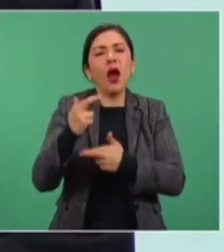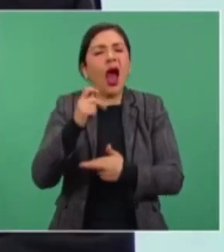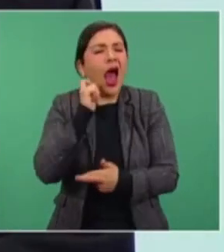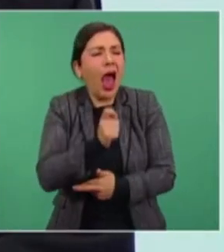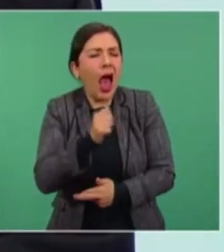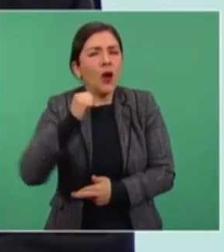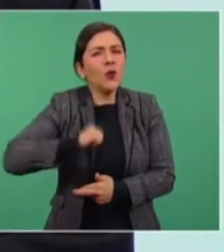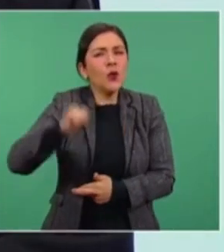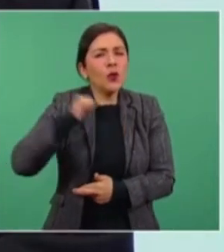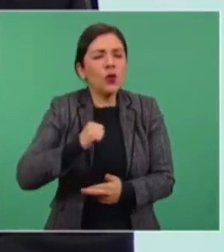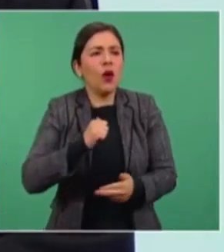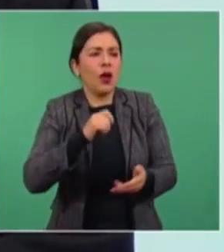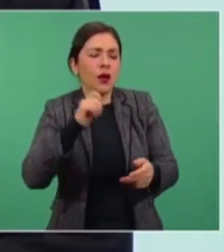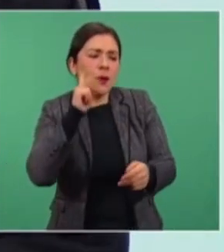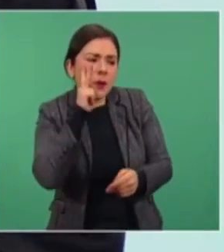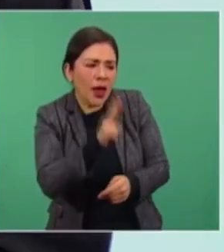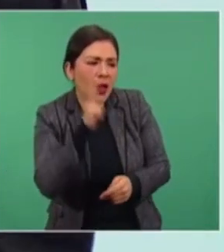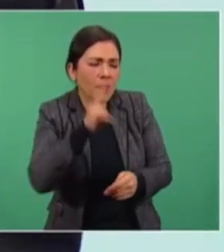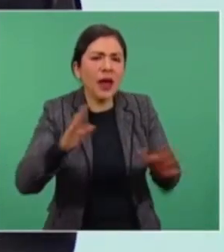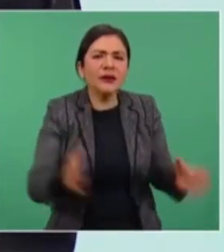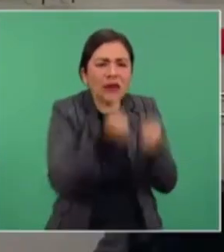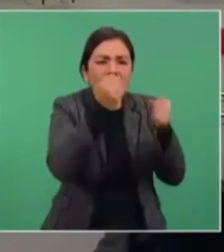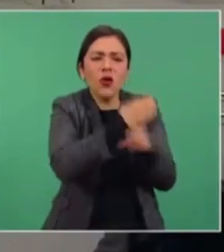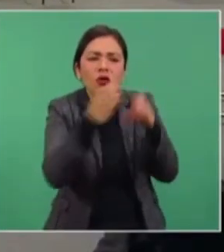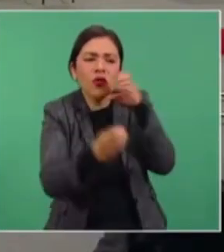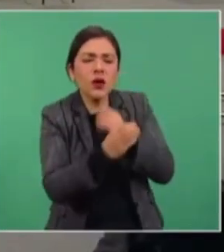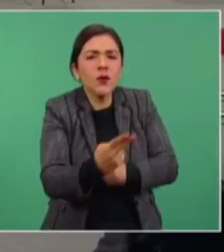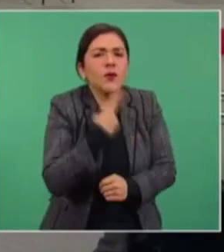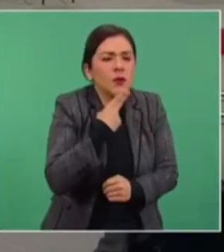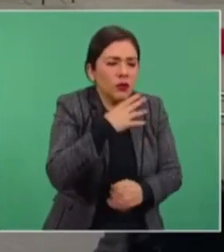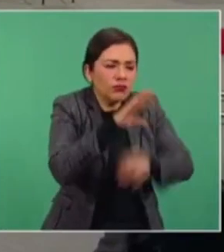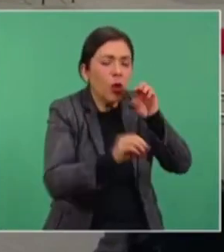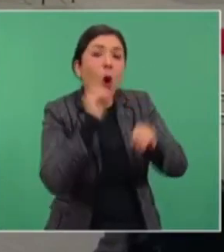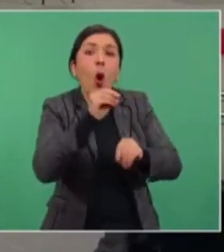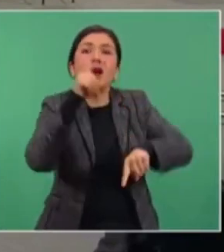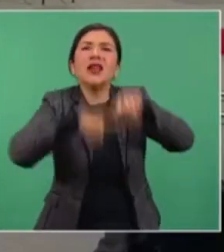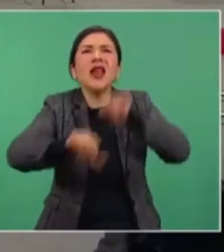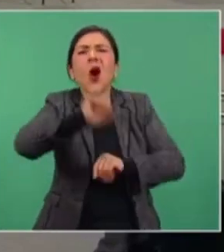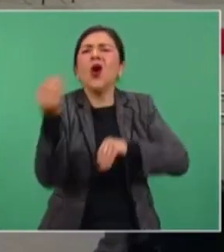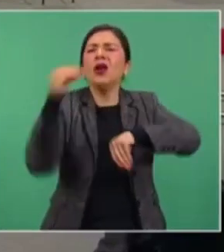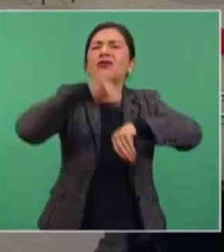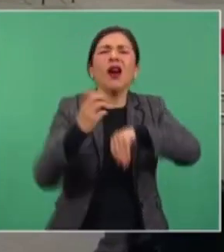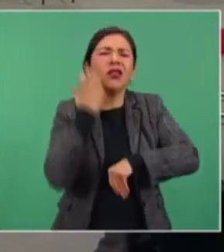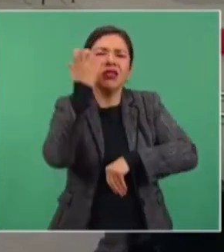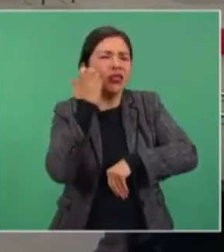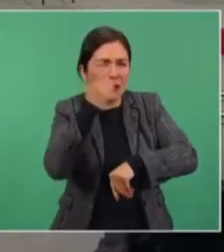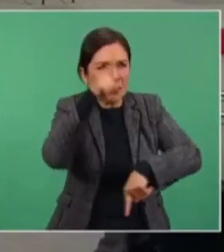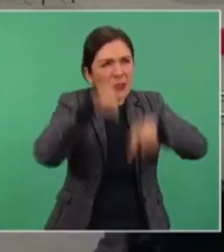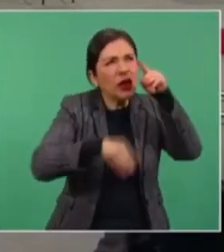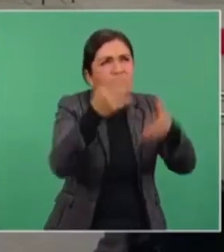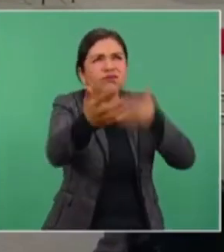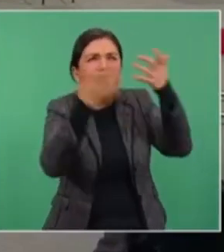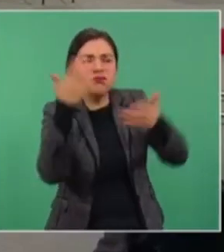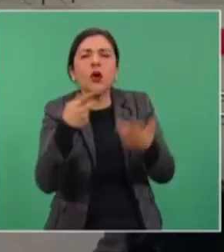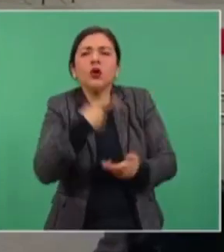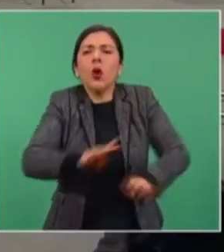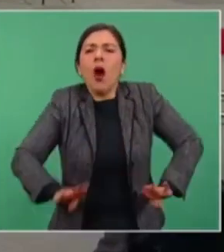valores, retirando adiciones. Y desde luego, en la lengua del lugar,